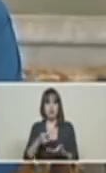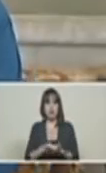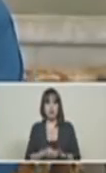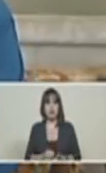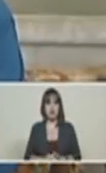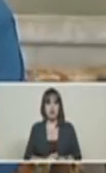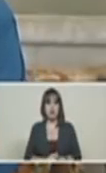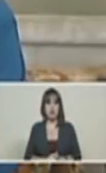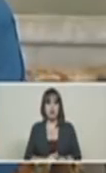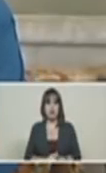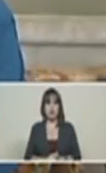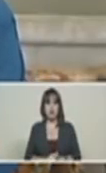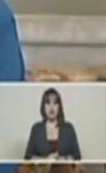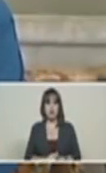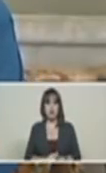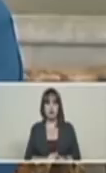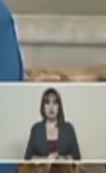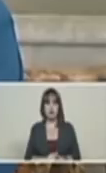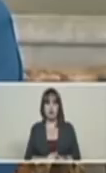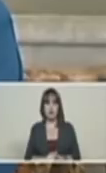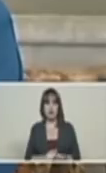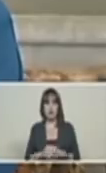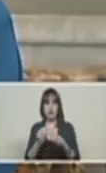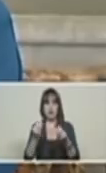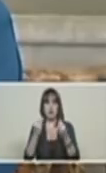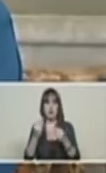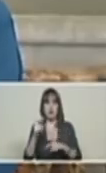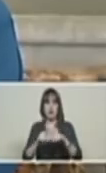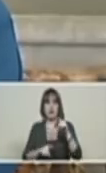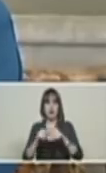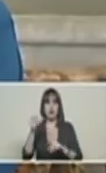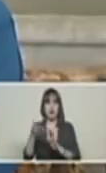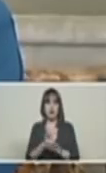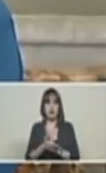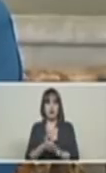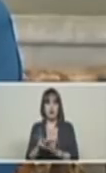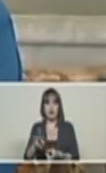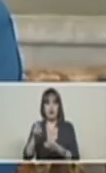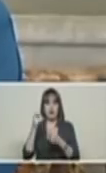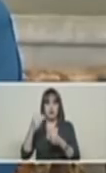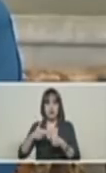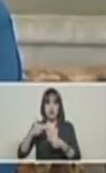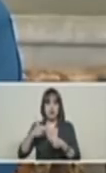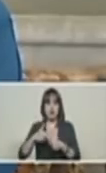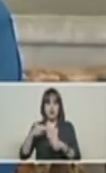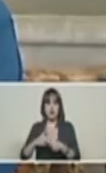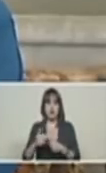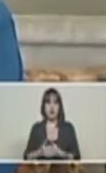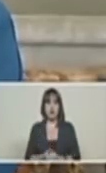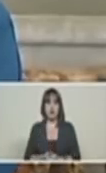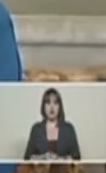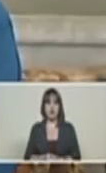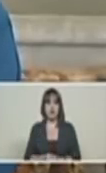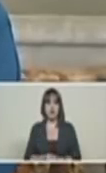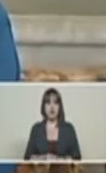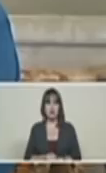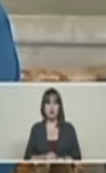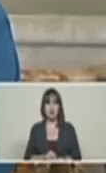La gasolina se va a cobrar en las estaciones de la gasolina de Venezuela a precio internacional,